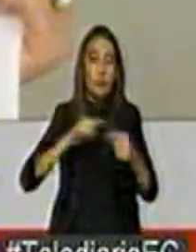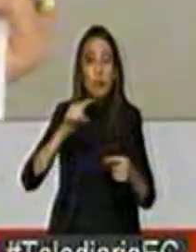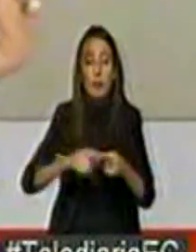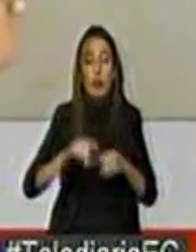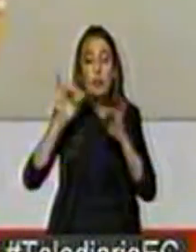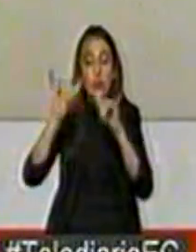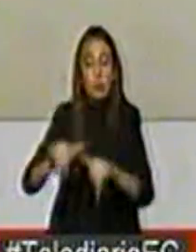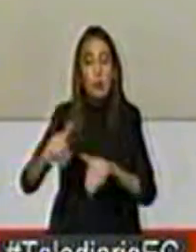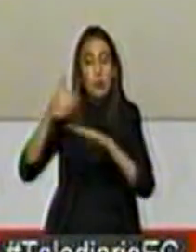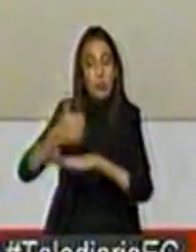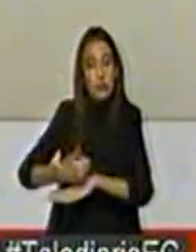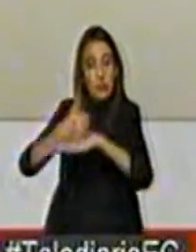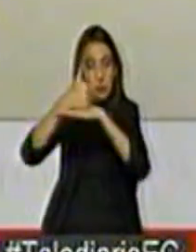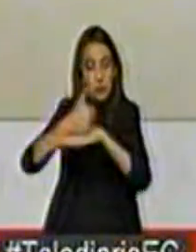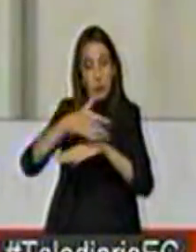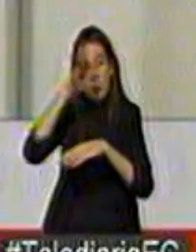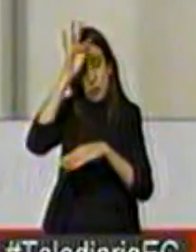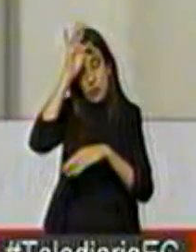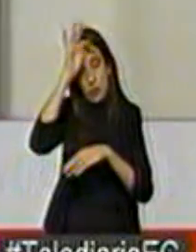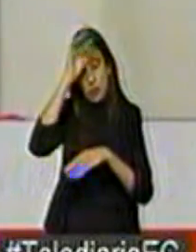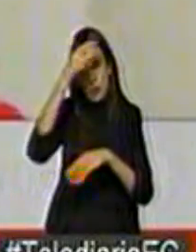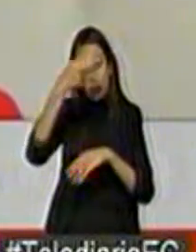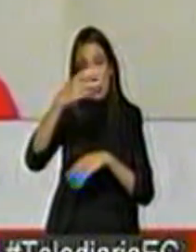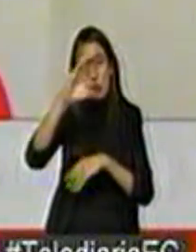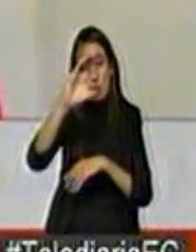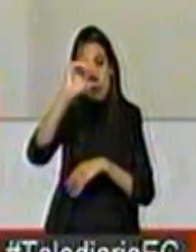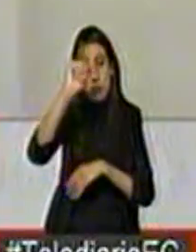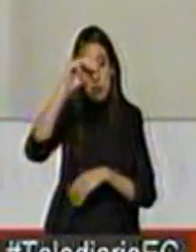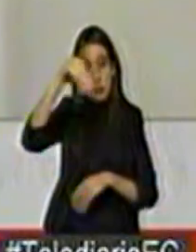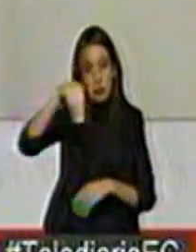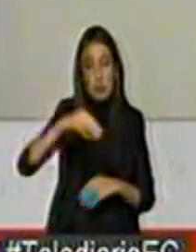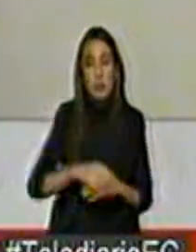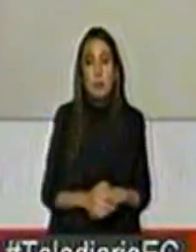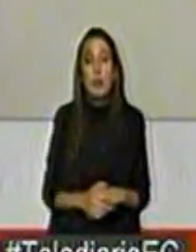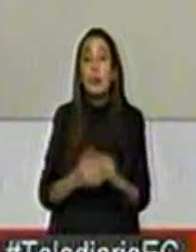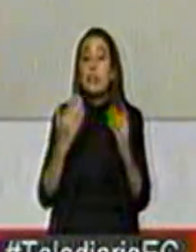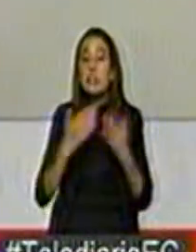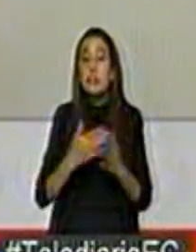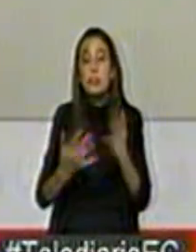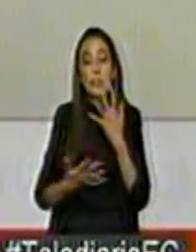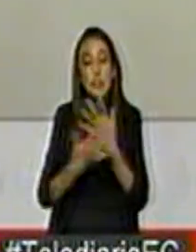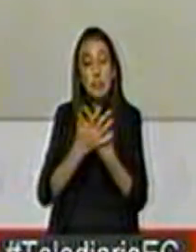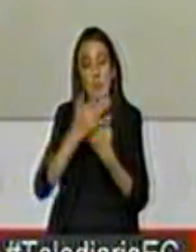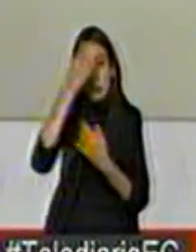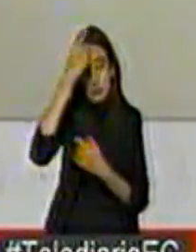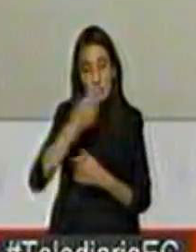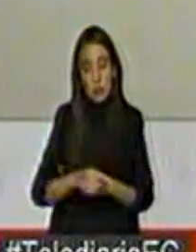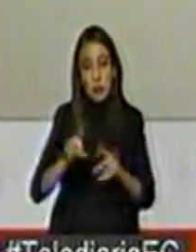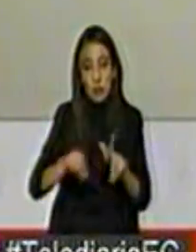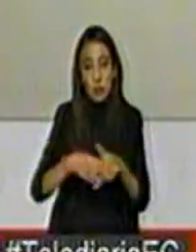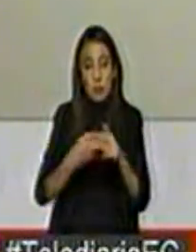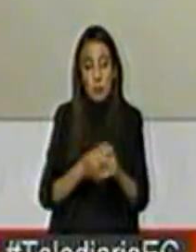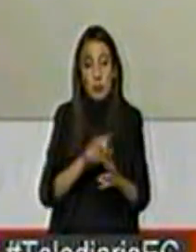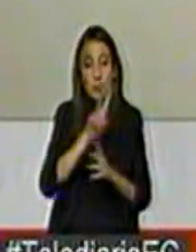la dirección del Hospital Carlos Andrade Marín. La sentencia se cumplirá este próximo 29 de